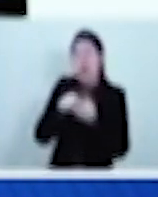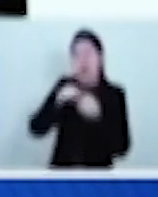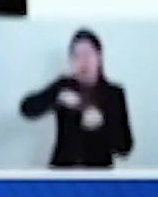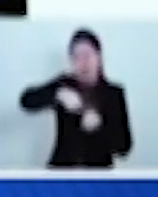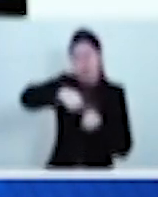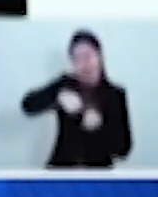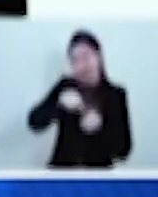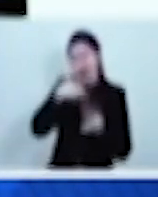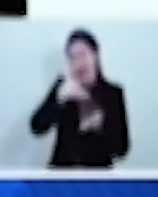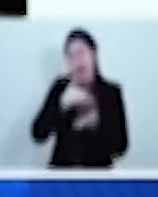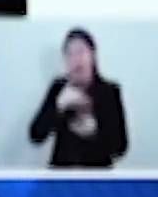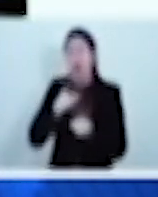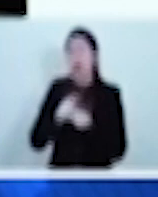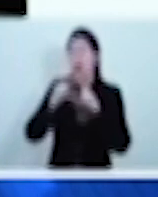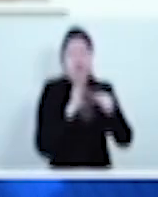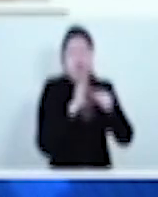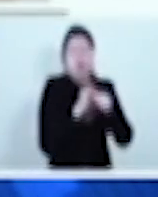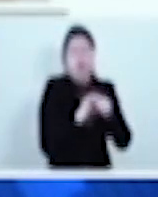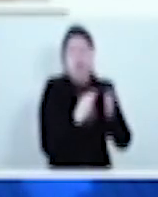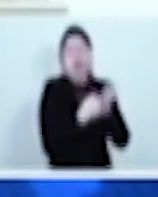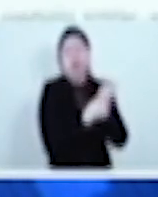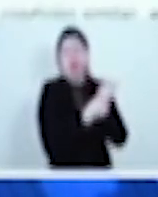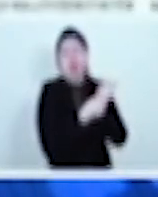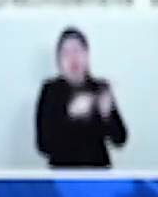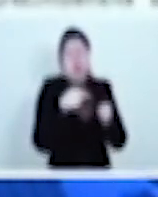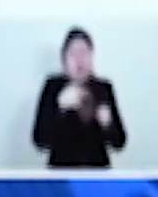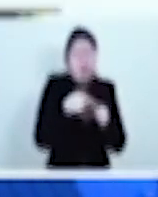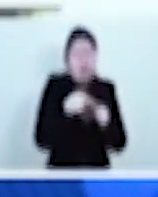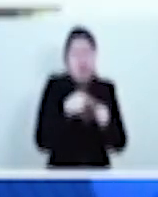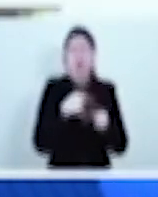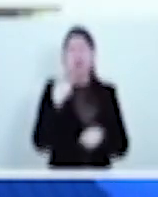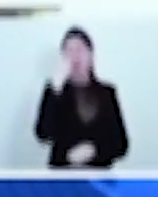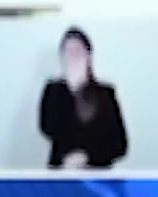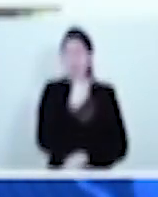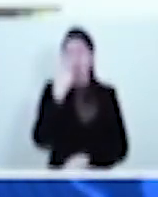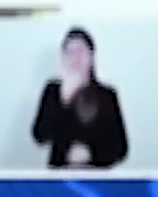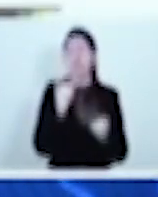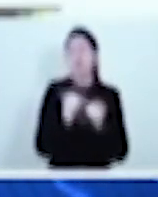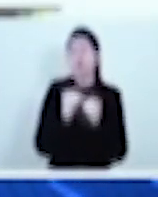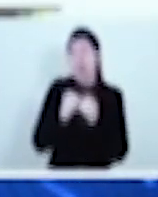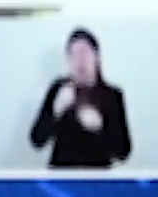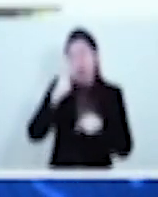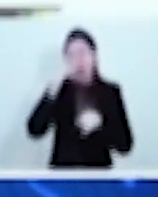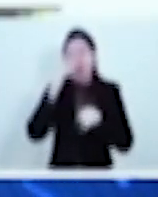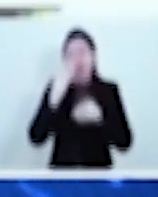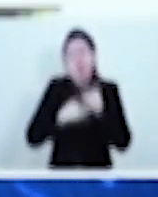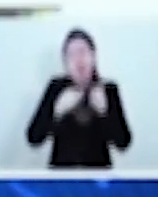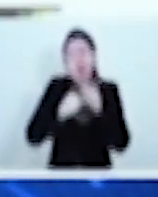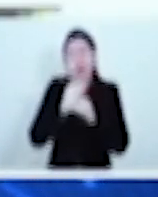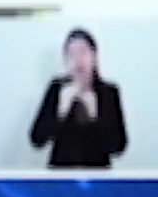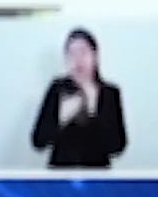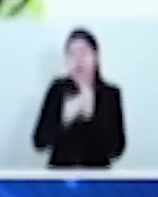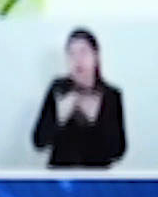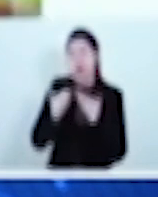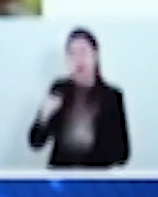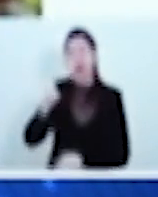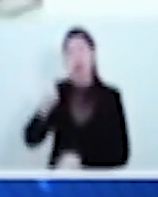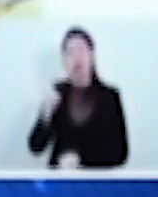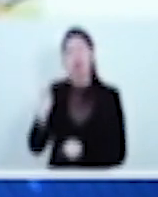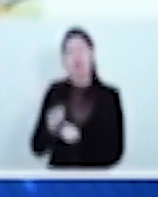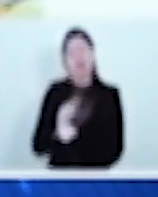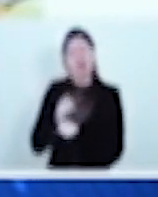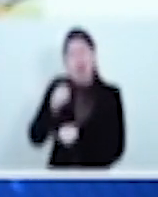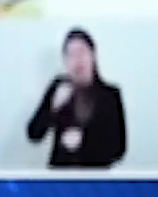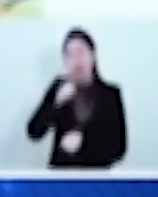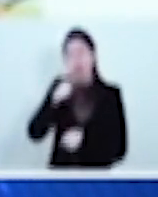porque está fallando una estructura. Lo que se ha encontrado es de que hay fallas muy graves de estructura, tan es así que se está